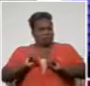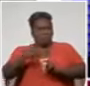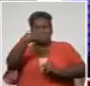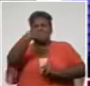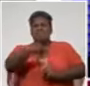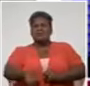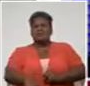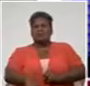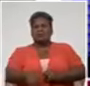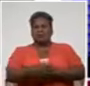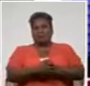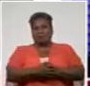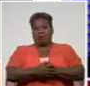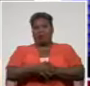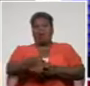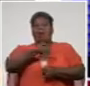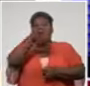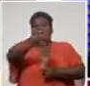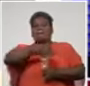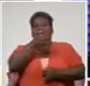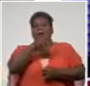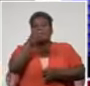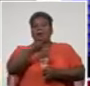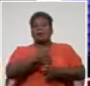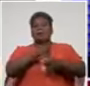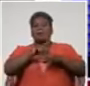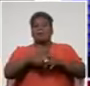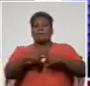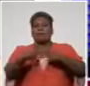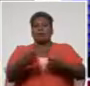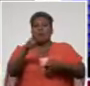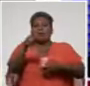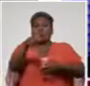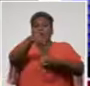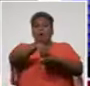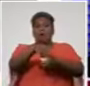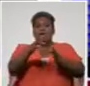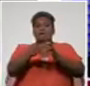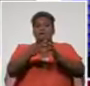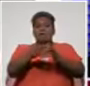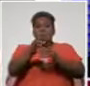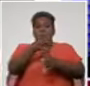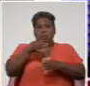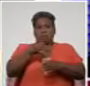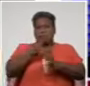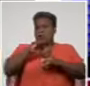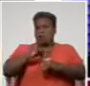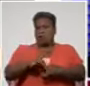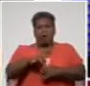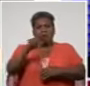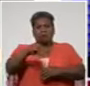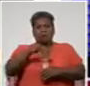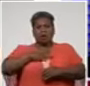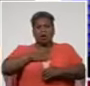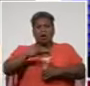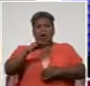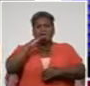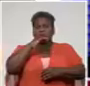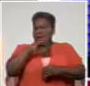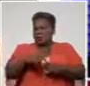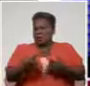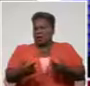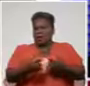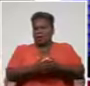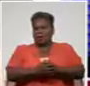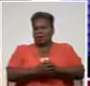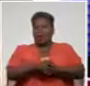explicado y hayan demostrado de alguna manera las razones por las cuales viven en el municipio y no tiene actualizada su carnet de identidad. Es